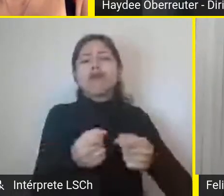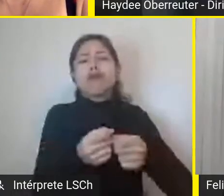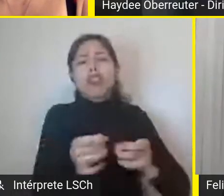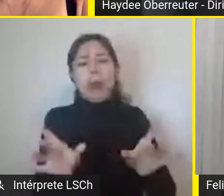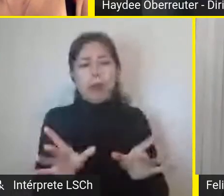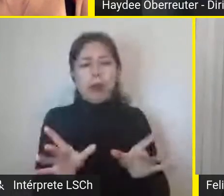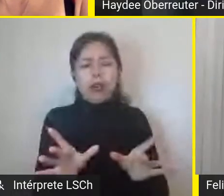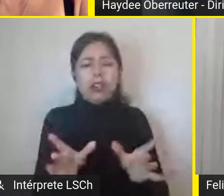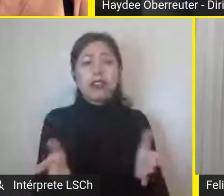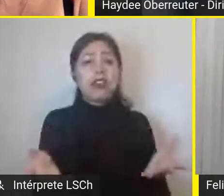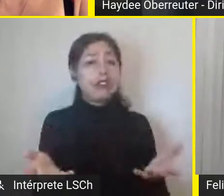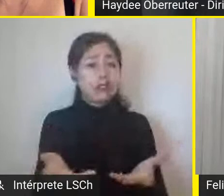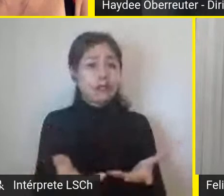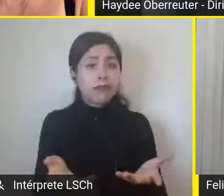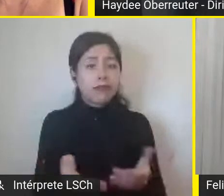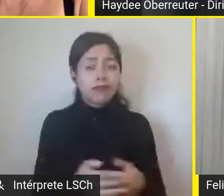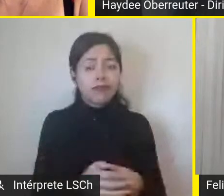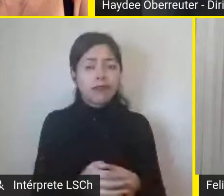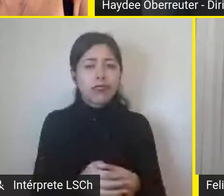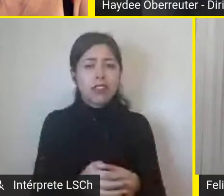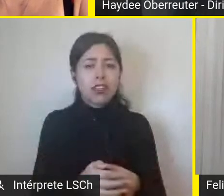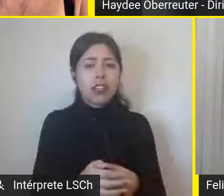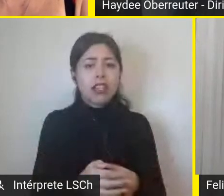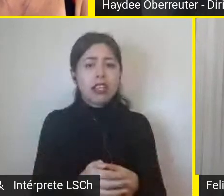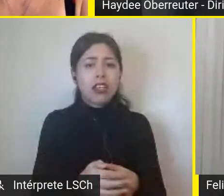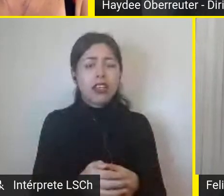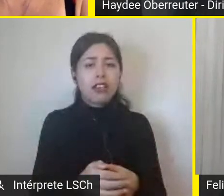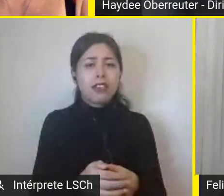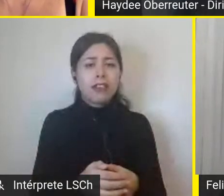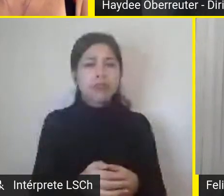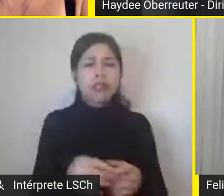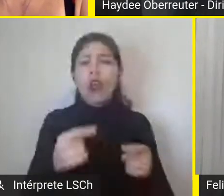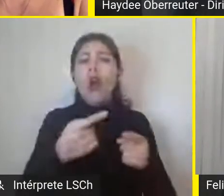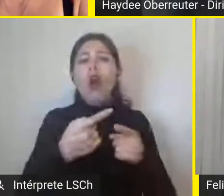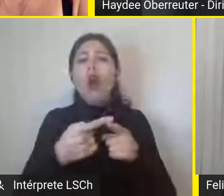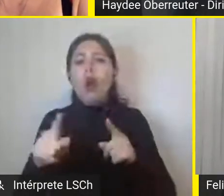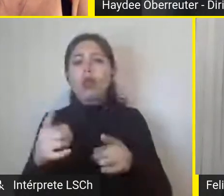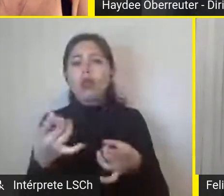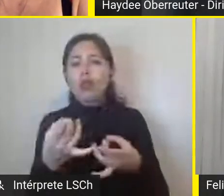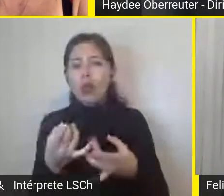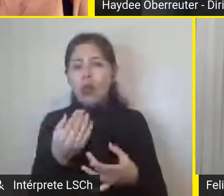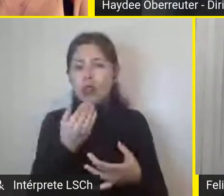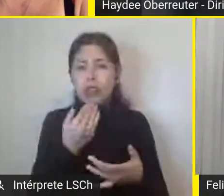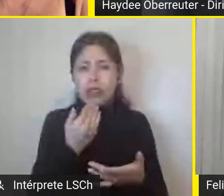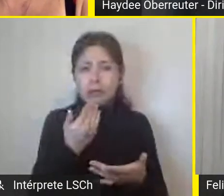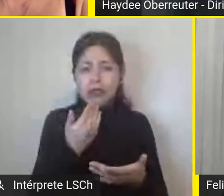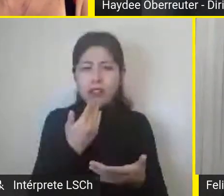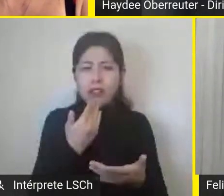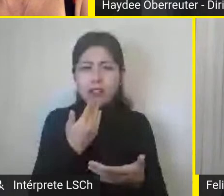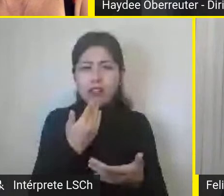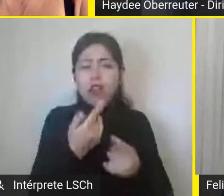Y los respectivos otros dolores, y otros silencios.